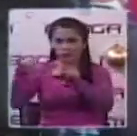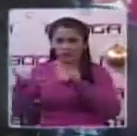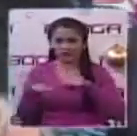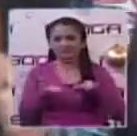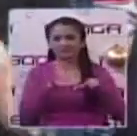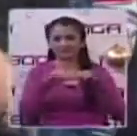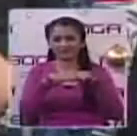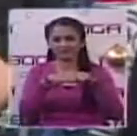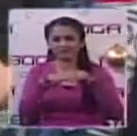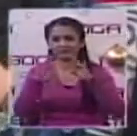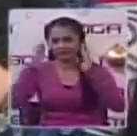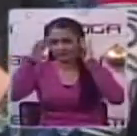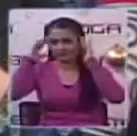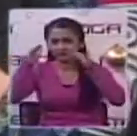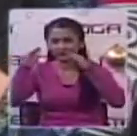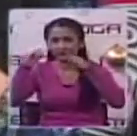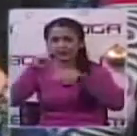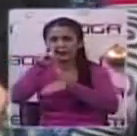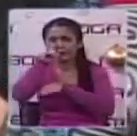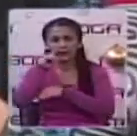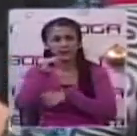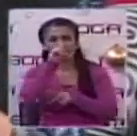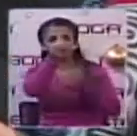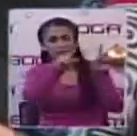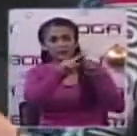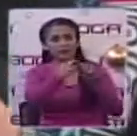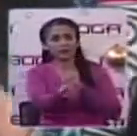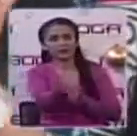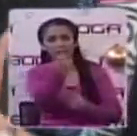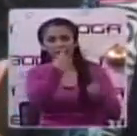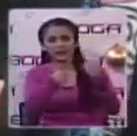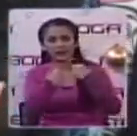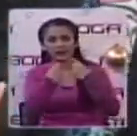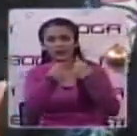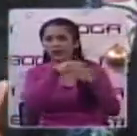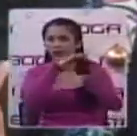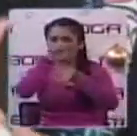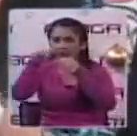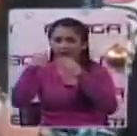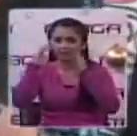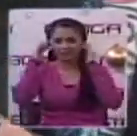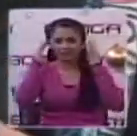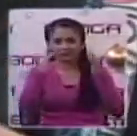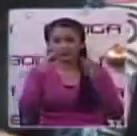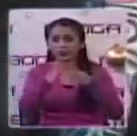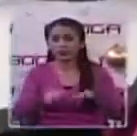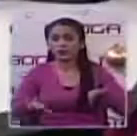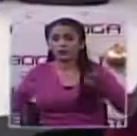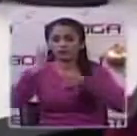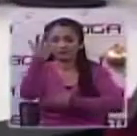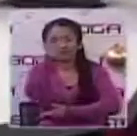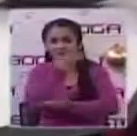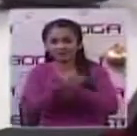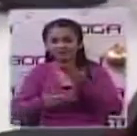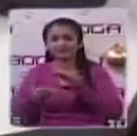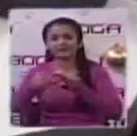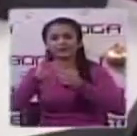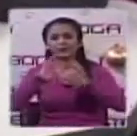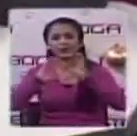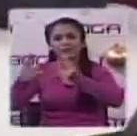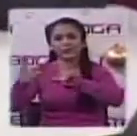ser emisores. ¿Ahora qué somos? Facilitadores de la comunicación. Somos